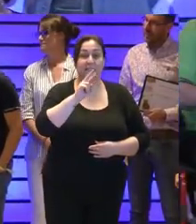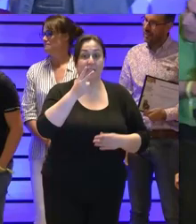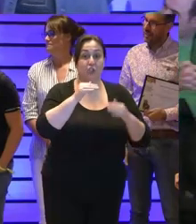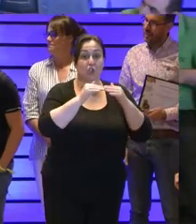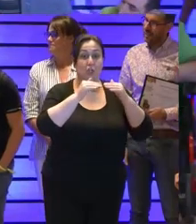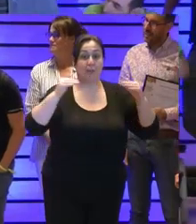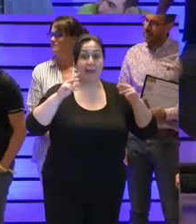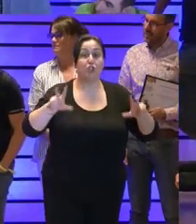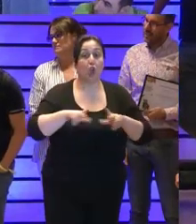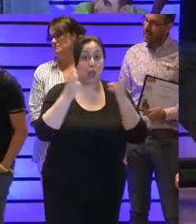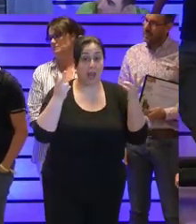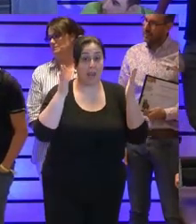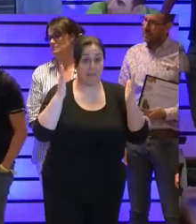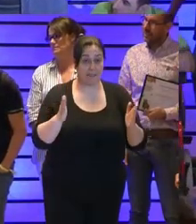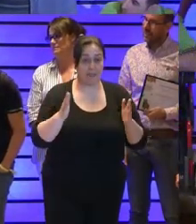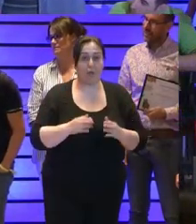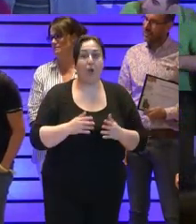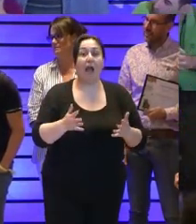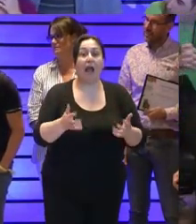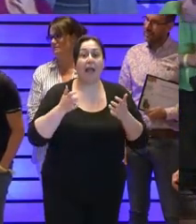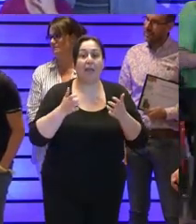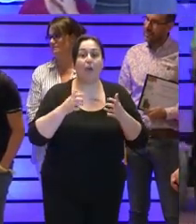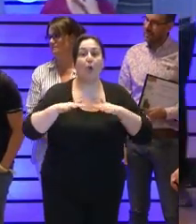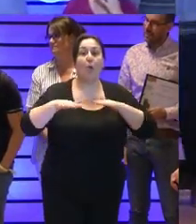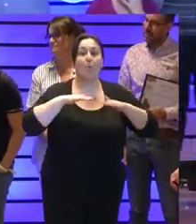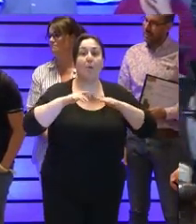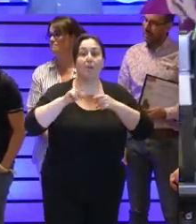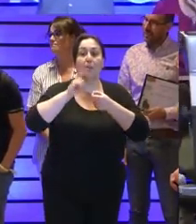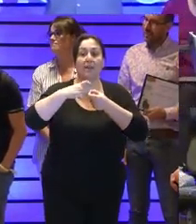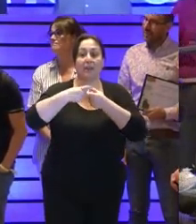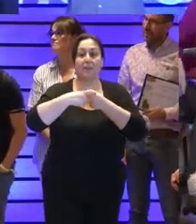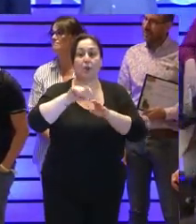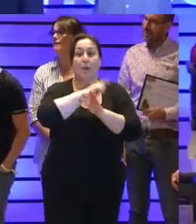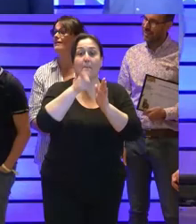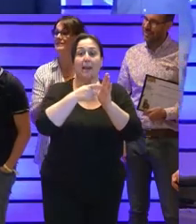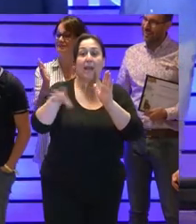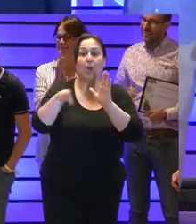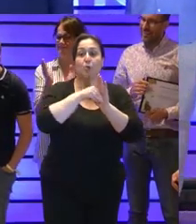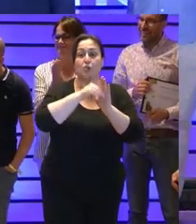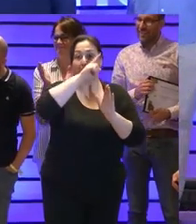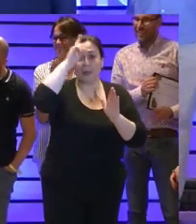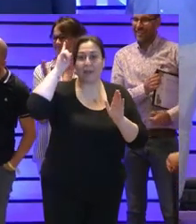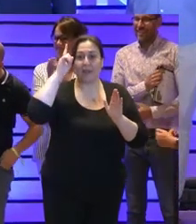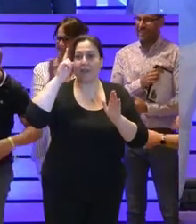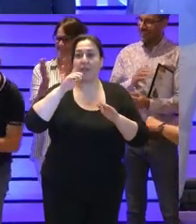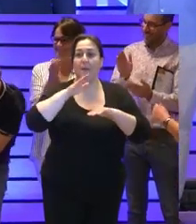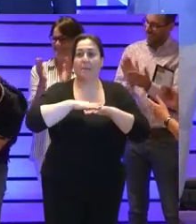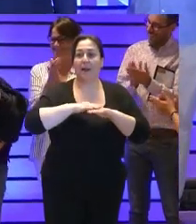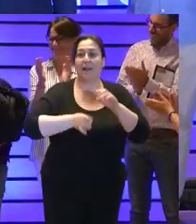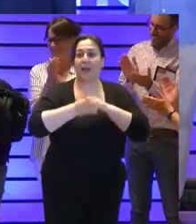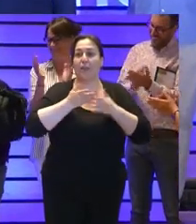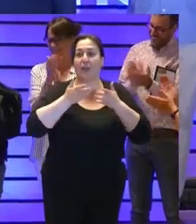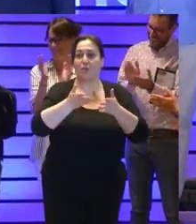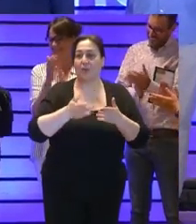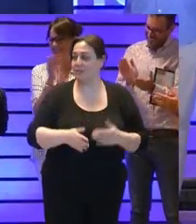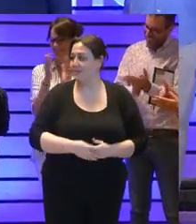Sostenibilidad social, el ganador ha sido el Movimiento Participativo de Plena Inclusión Madrid para la creación de una vida